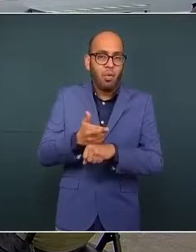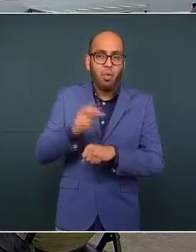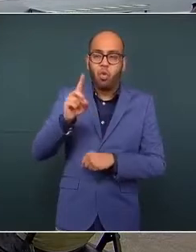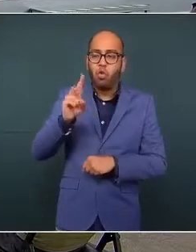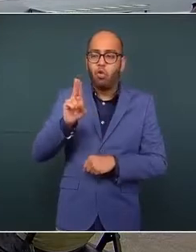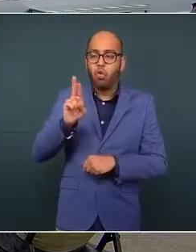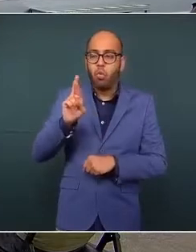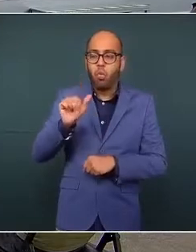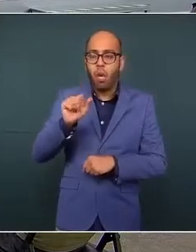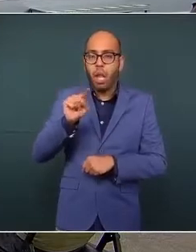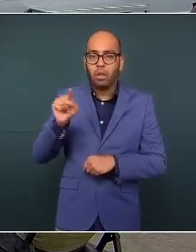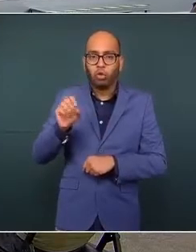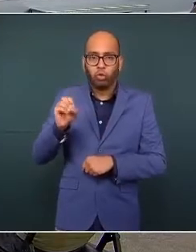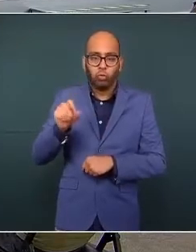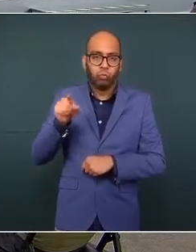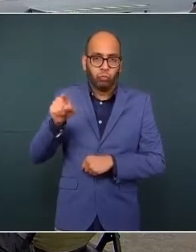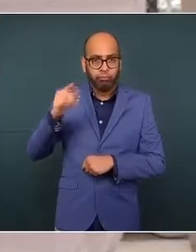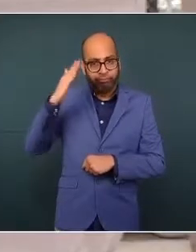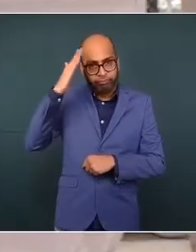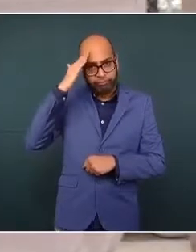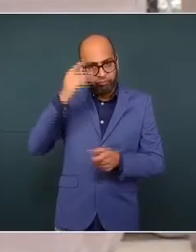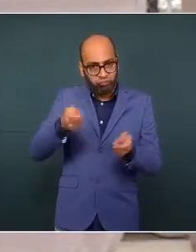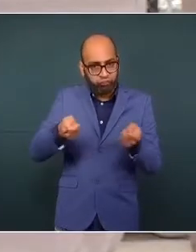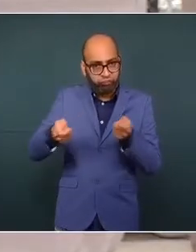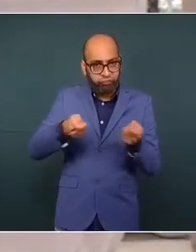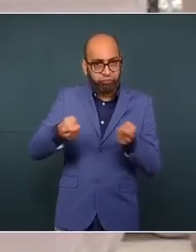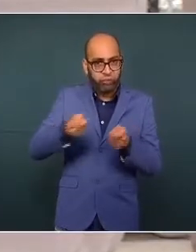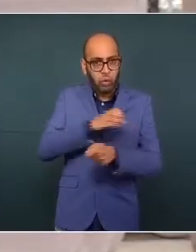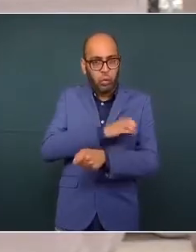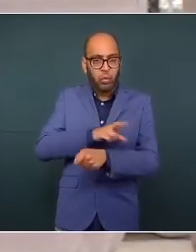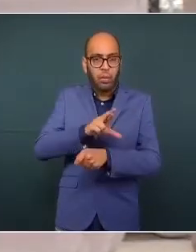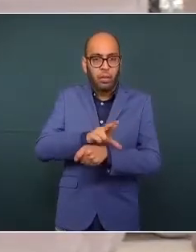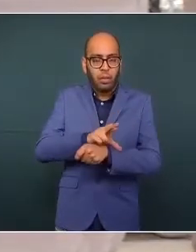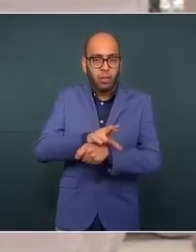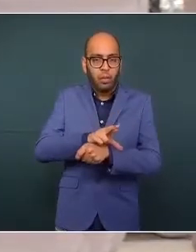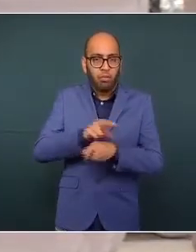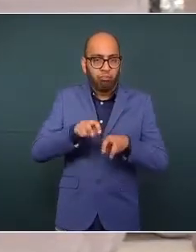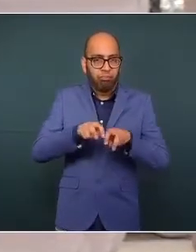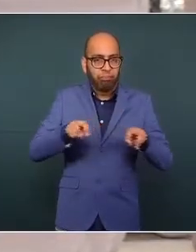como coordinador del Gabinete de Seguridad,